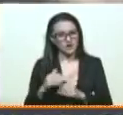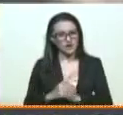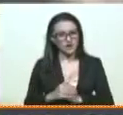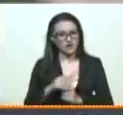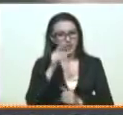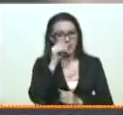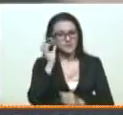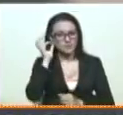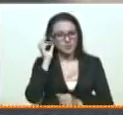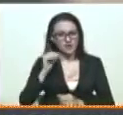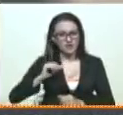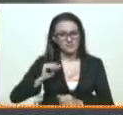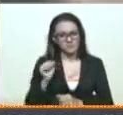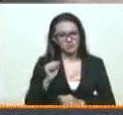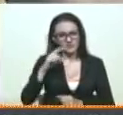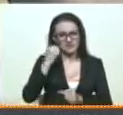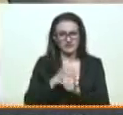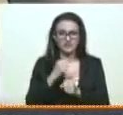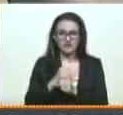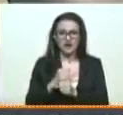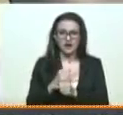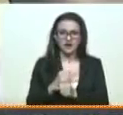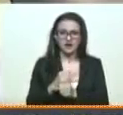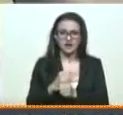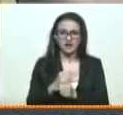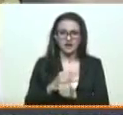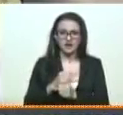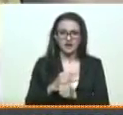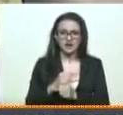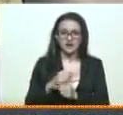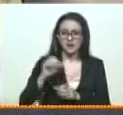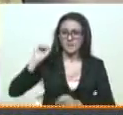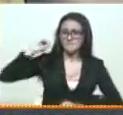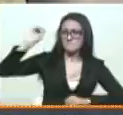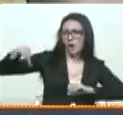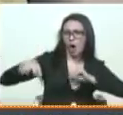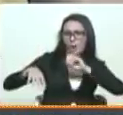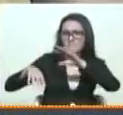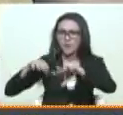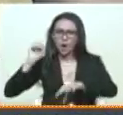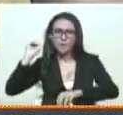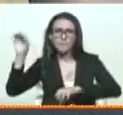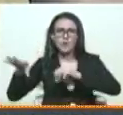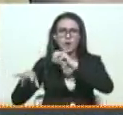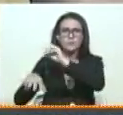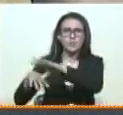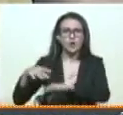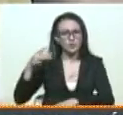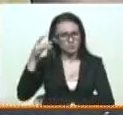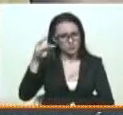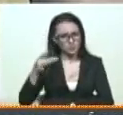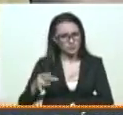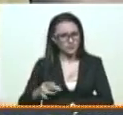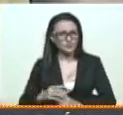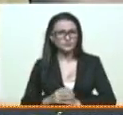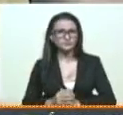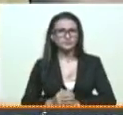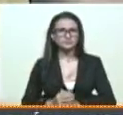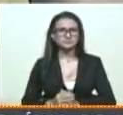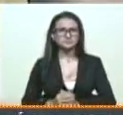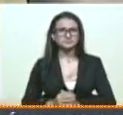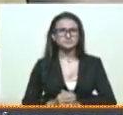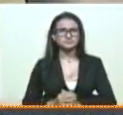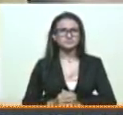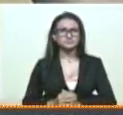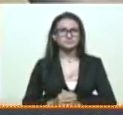cuerpos de seguridad del Estado, se les lanzó en cantidades industriales el contenido de esas llamadas Puputov,